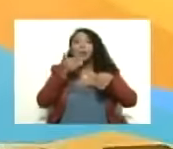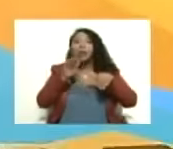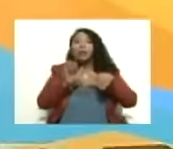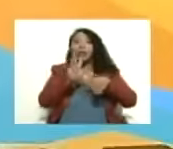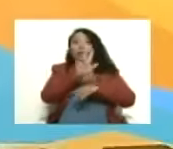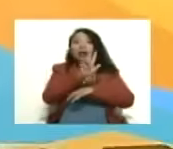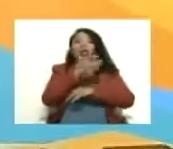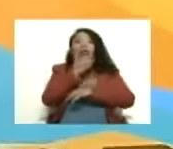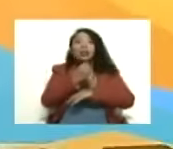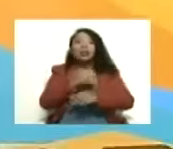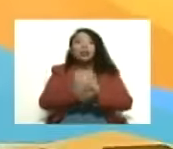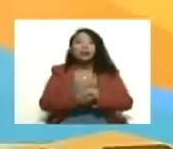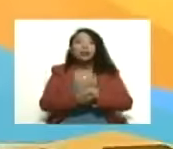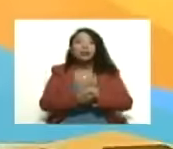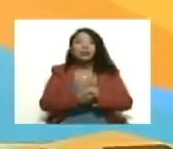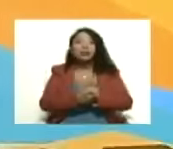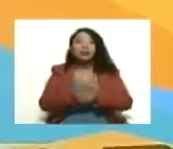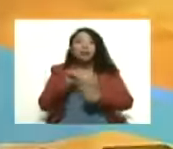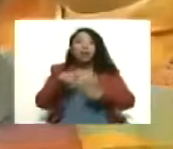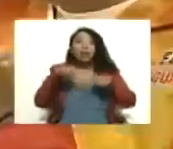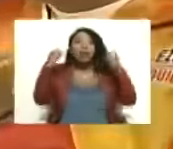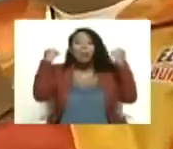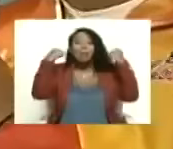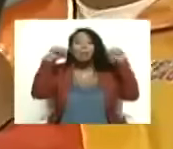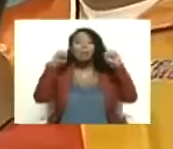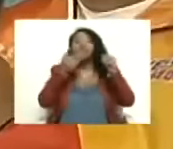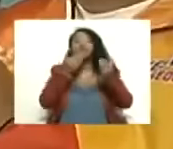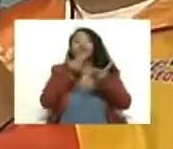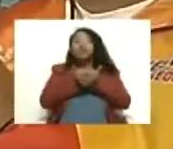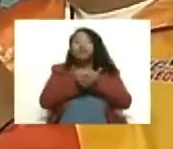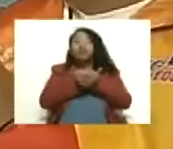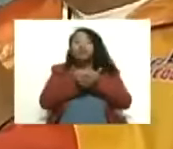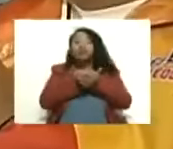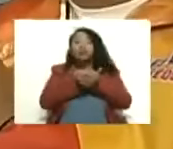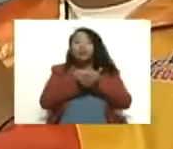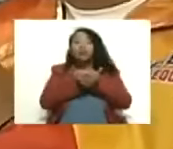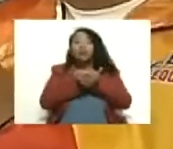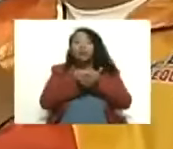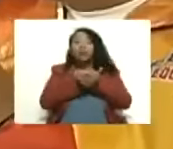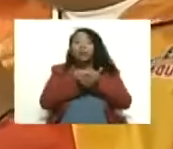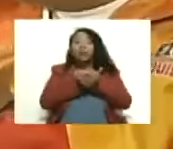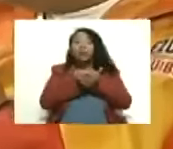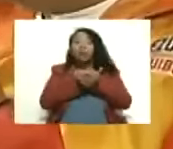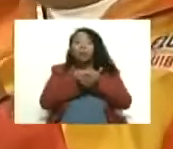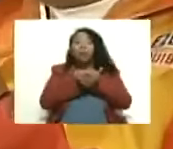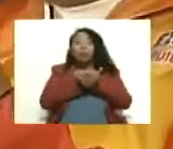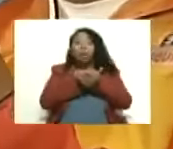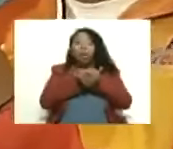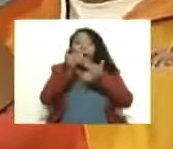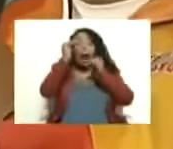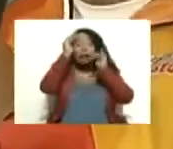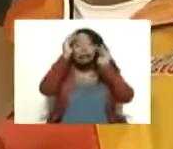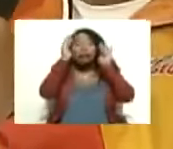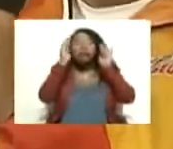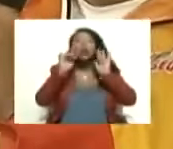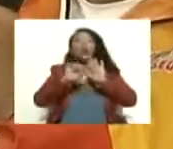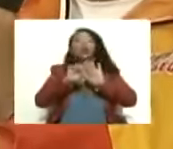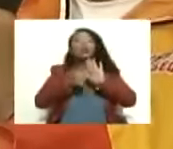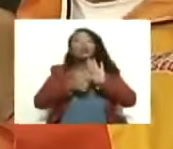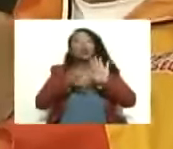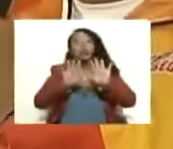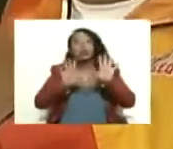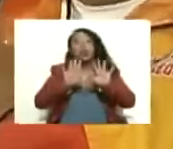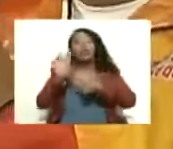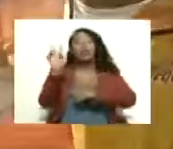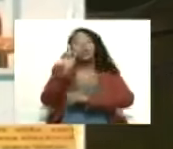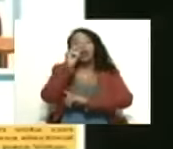3 de diciembre este simulacro nos va a permitir familiarizarnos ya los venezolanos y las venezolanas